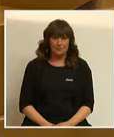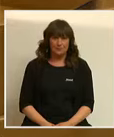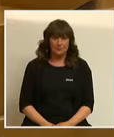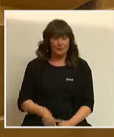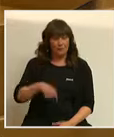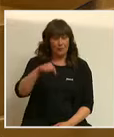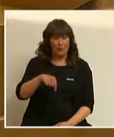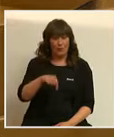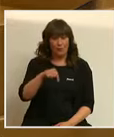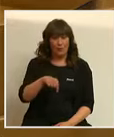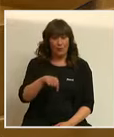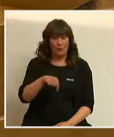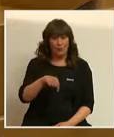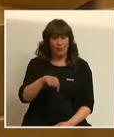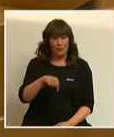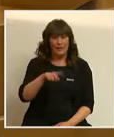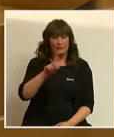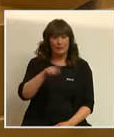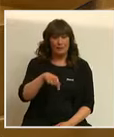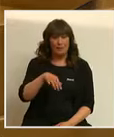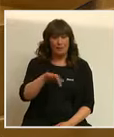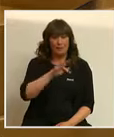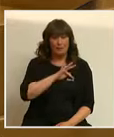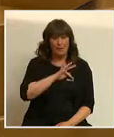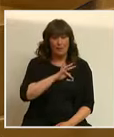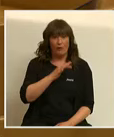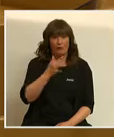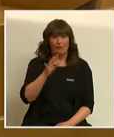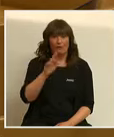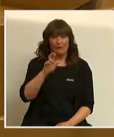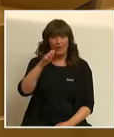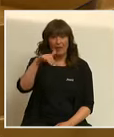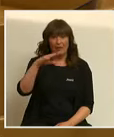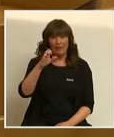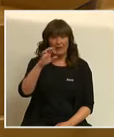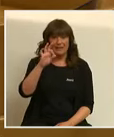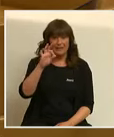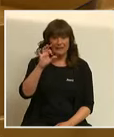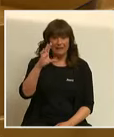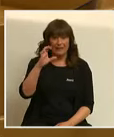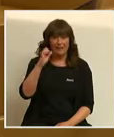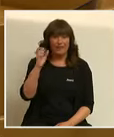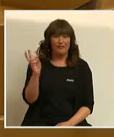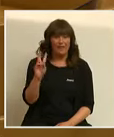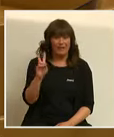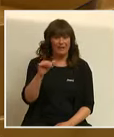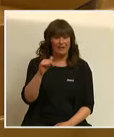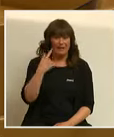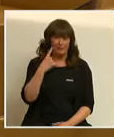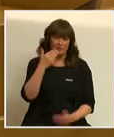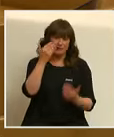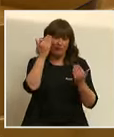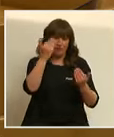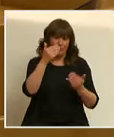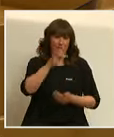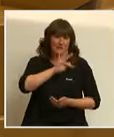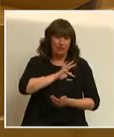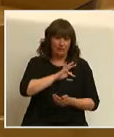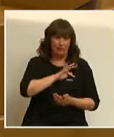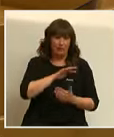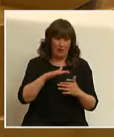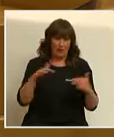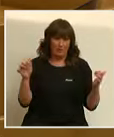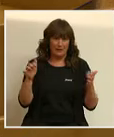Hoy hemos entregado también el premio Francesc de Vinatea, nuestra alta distinción parlamentaria. Queridos